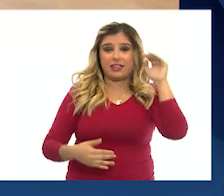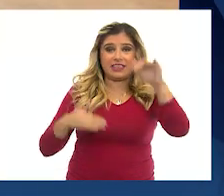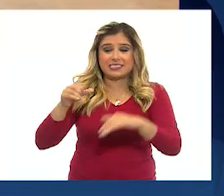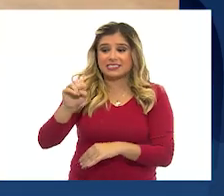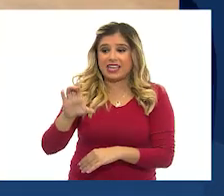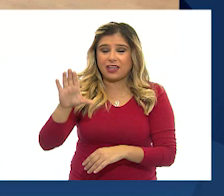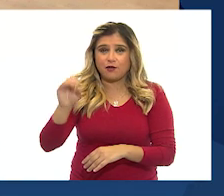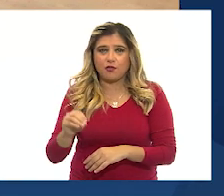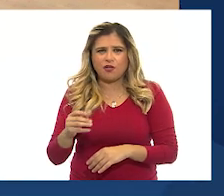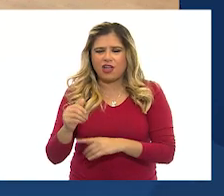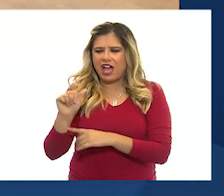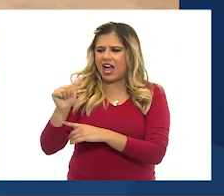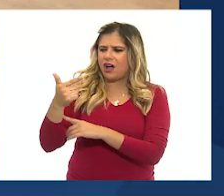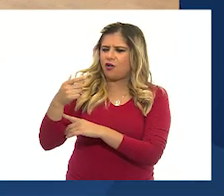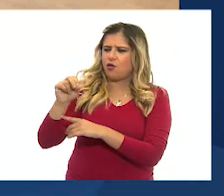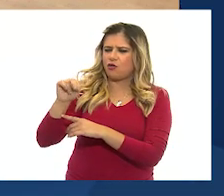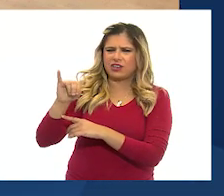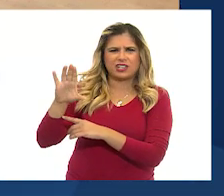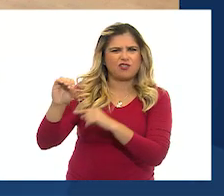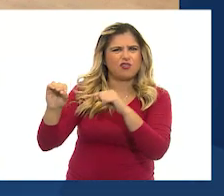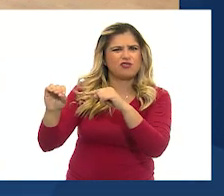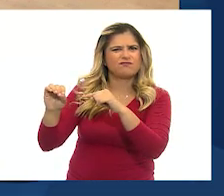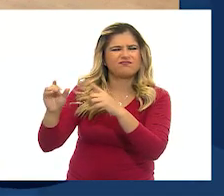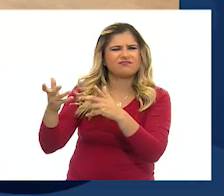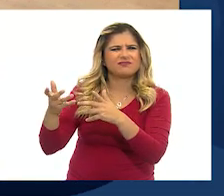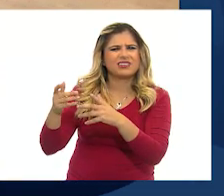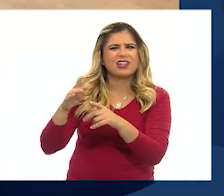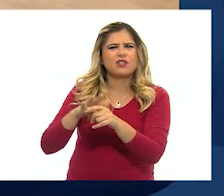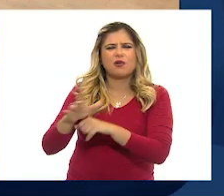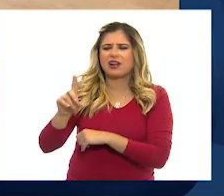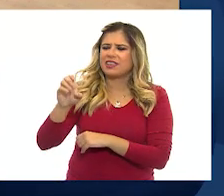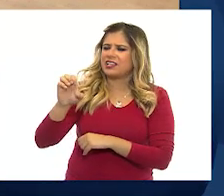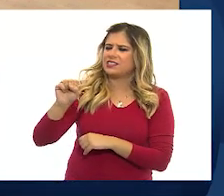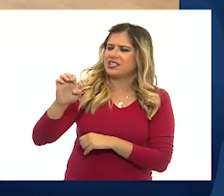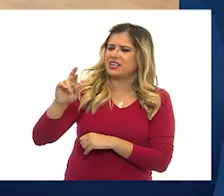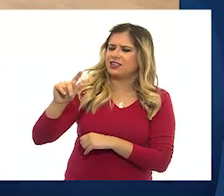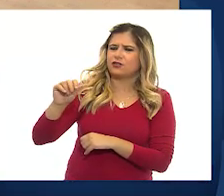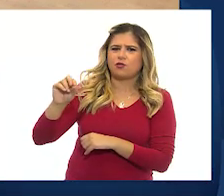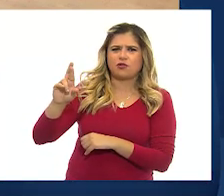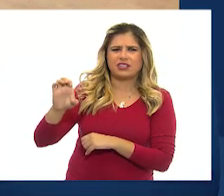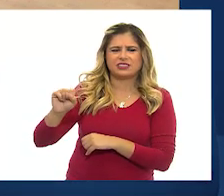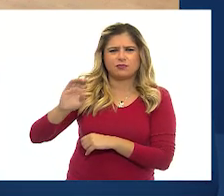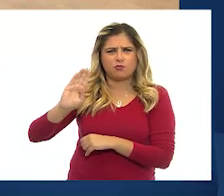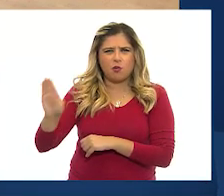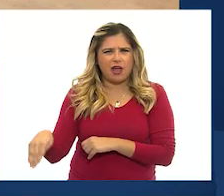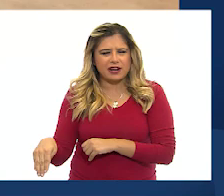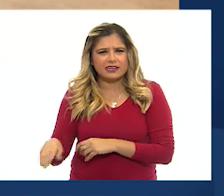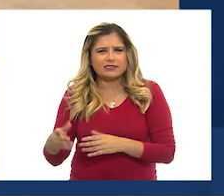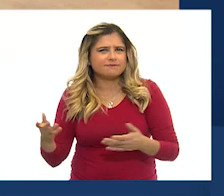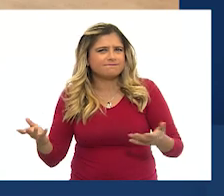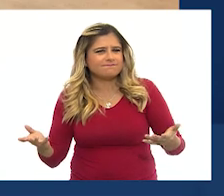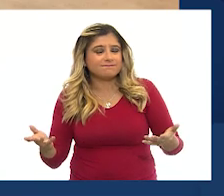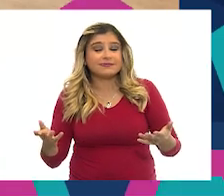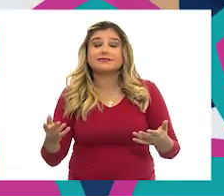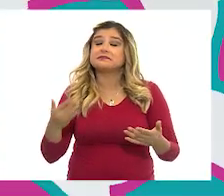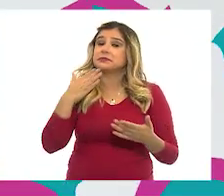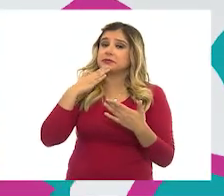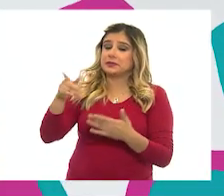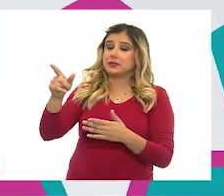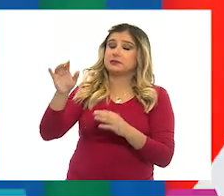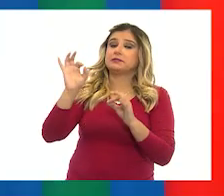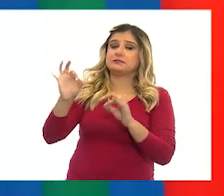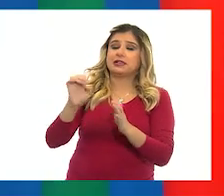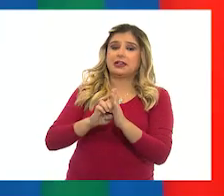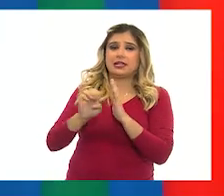tiene algo de agónico. A primera vista se pensaría en los estertores de la muerte. Sí, María, es un buen ejemplo.